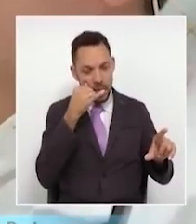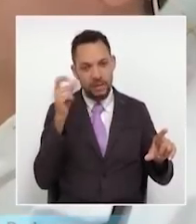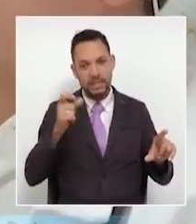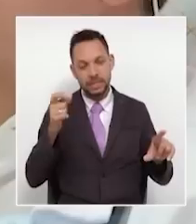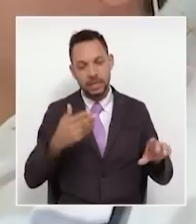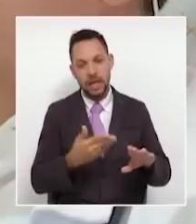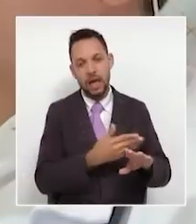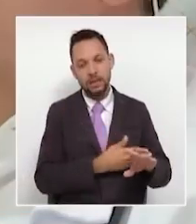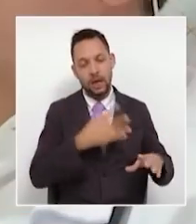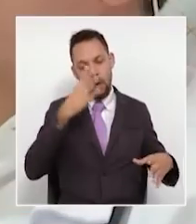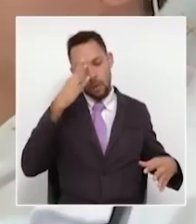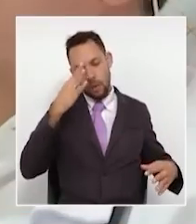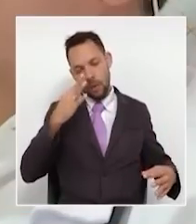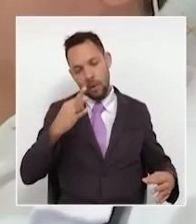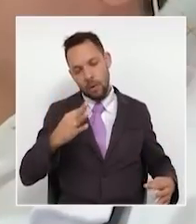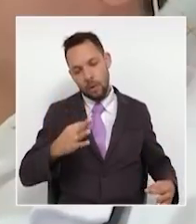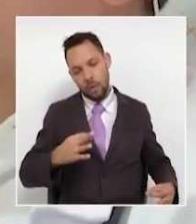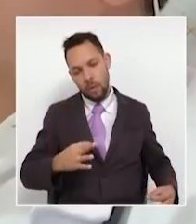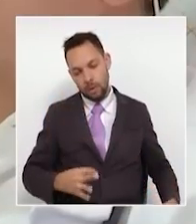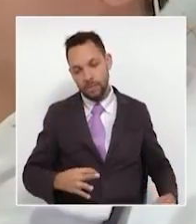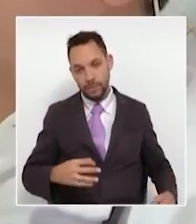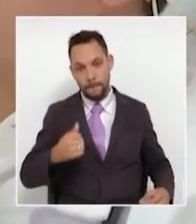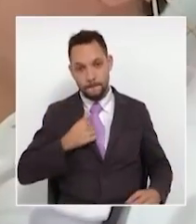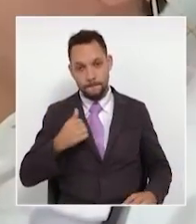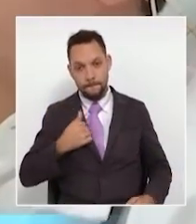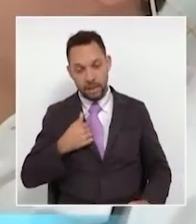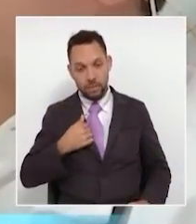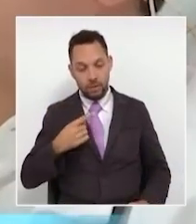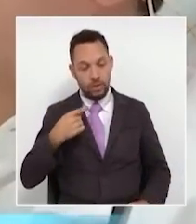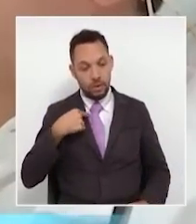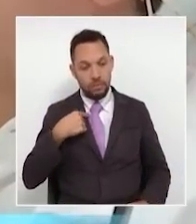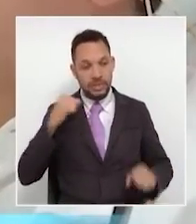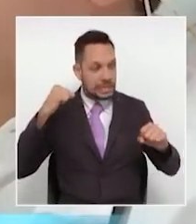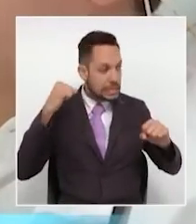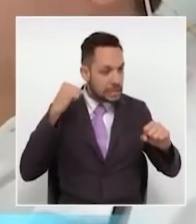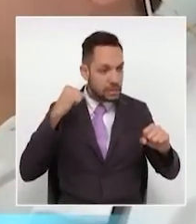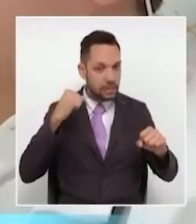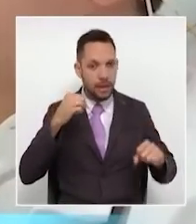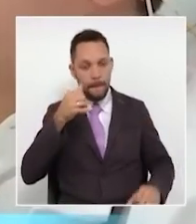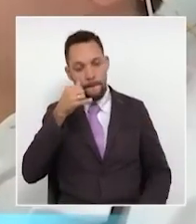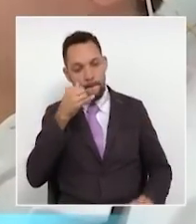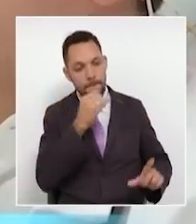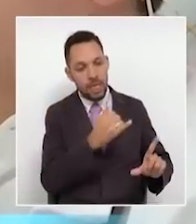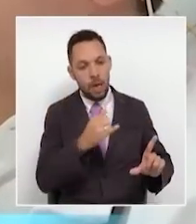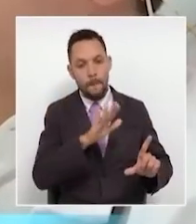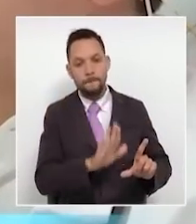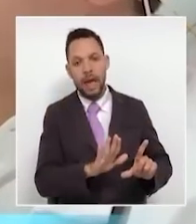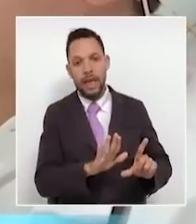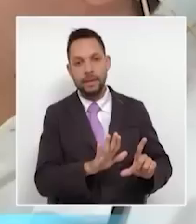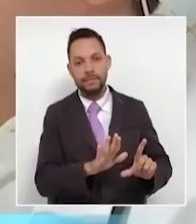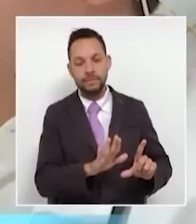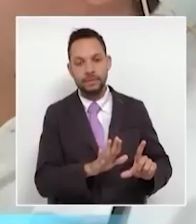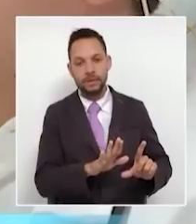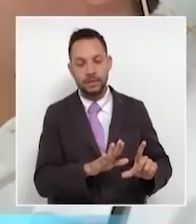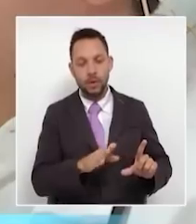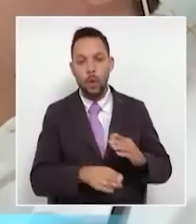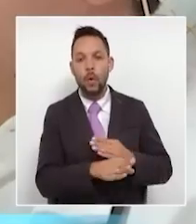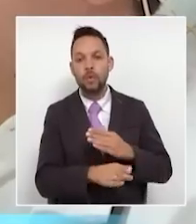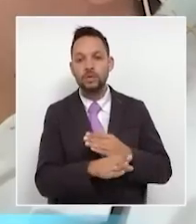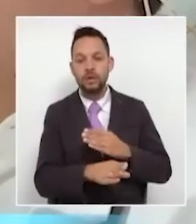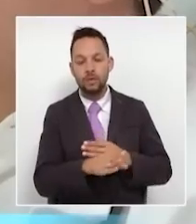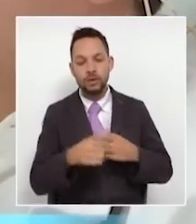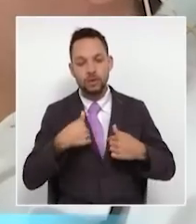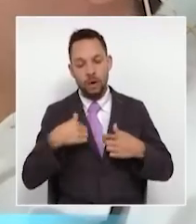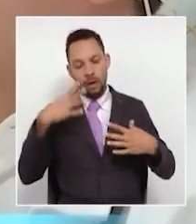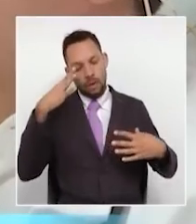cuando la persona se sale de este nivel de onda el vídeo para durante el protocolo siempre va a haber una interrupción